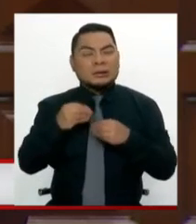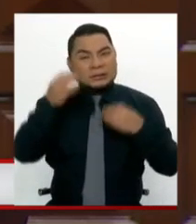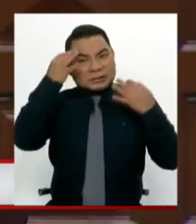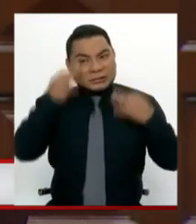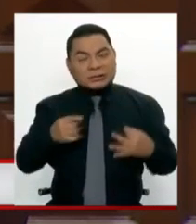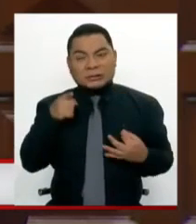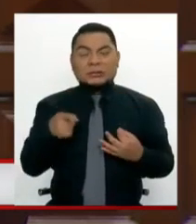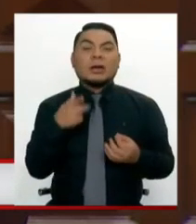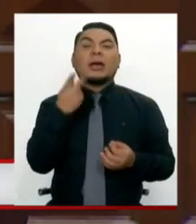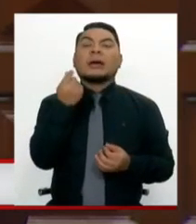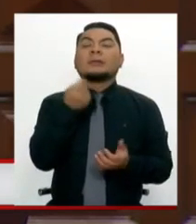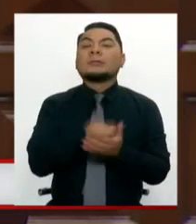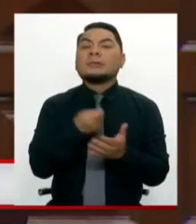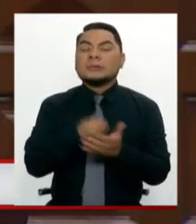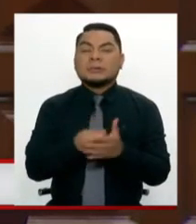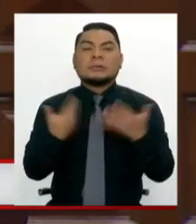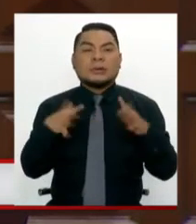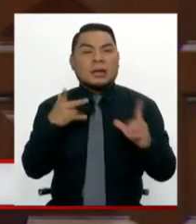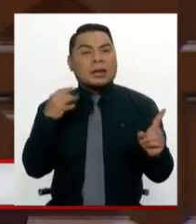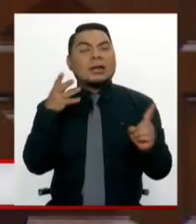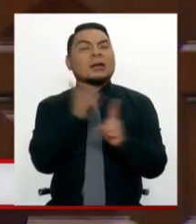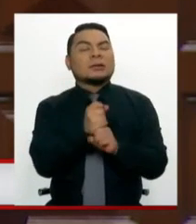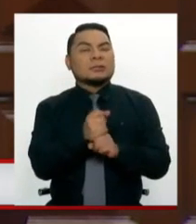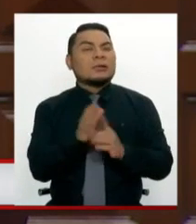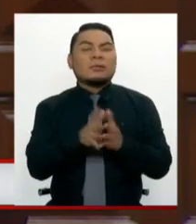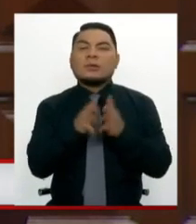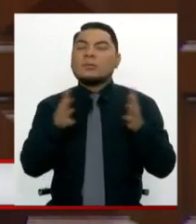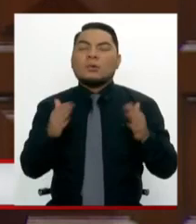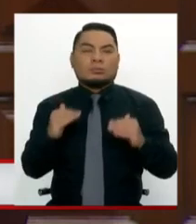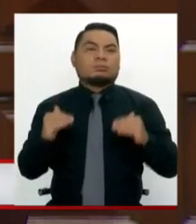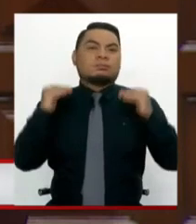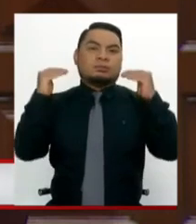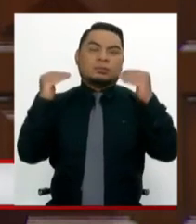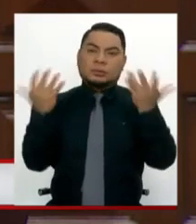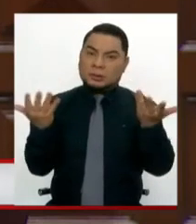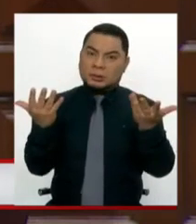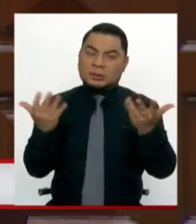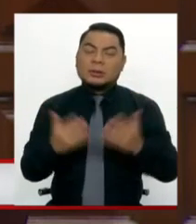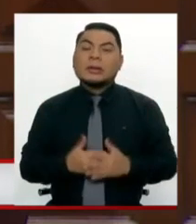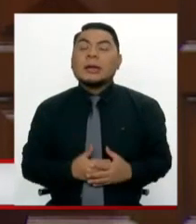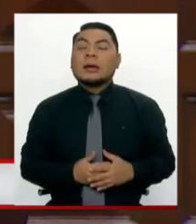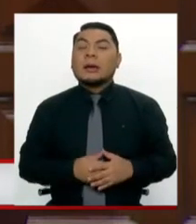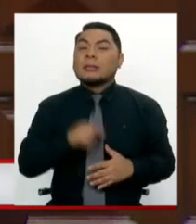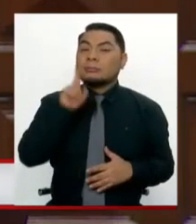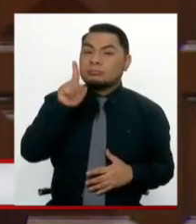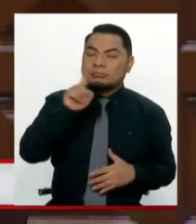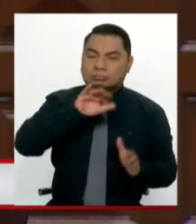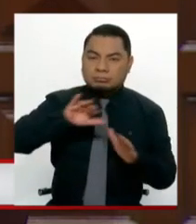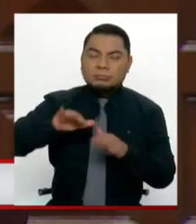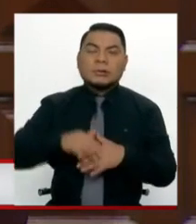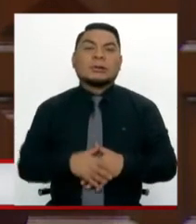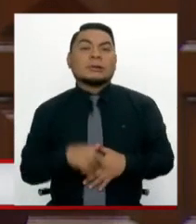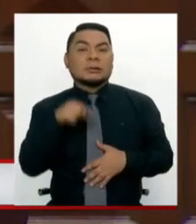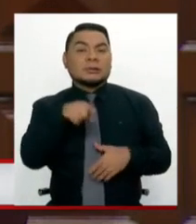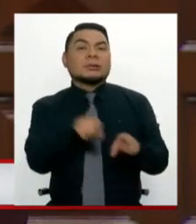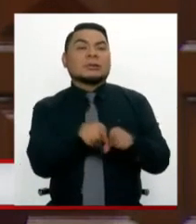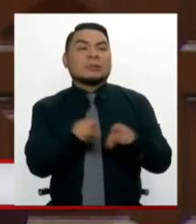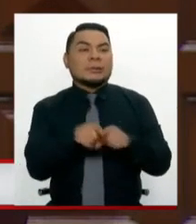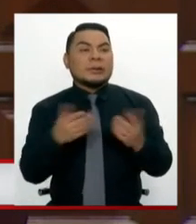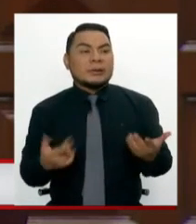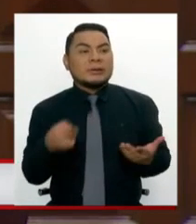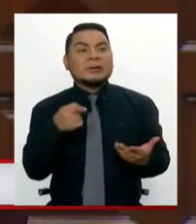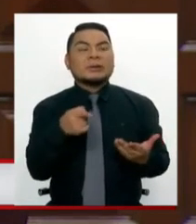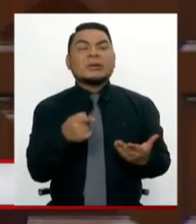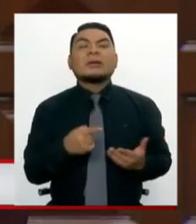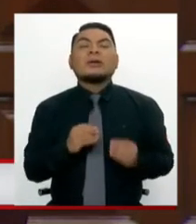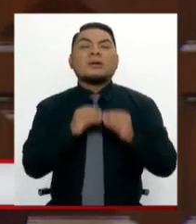decisión, los precios hubiesen alcanzado niveles muy superiores. Por otro lado, la exclusión de